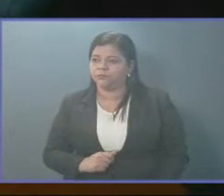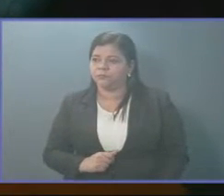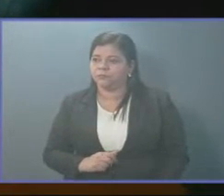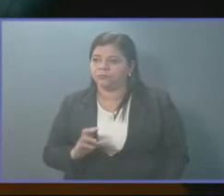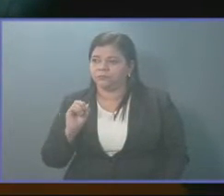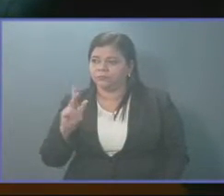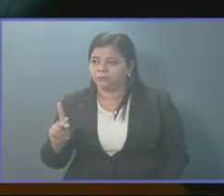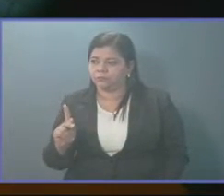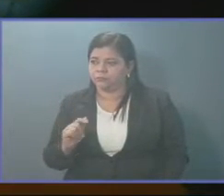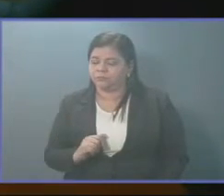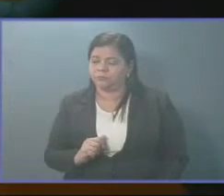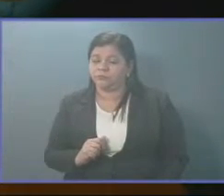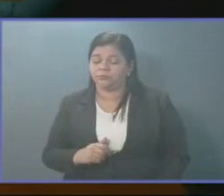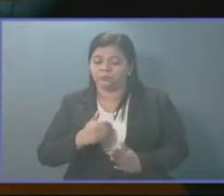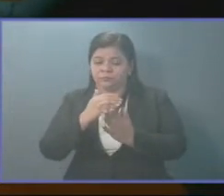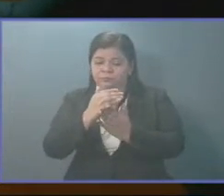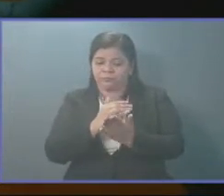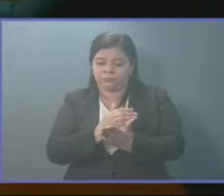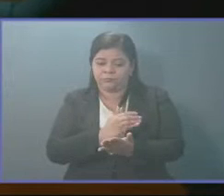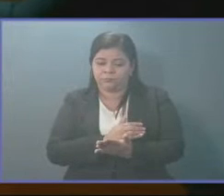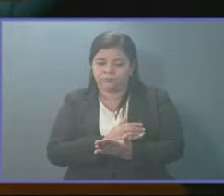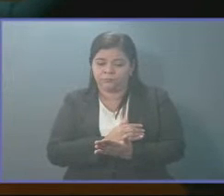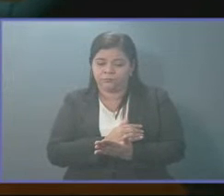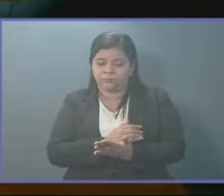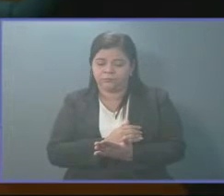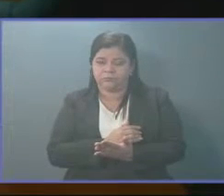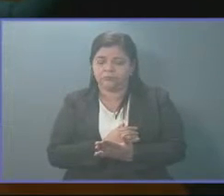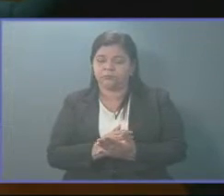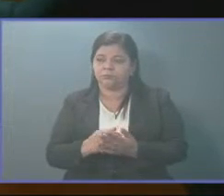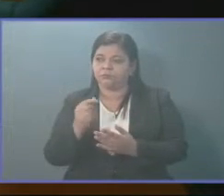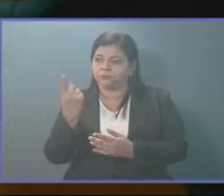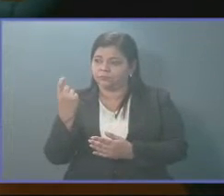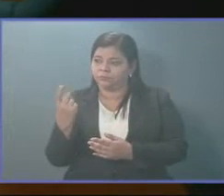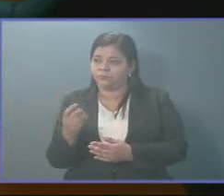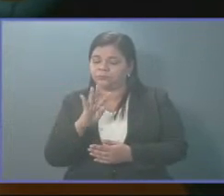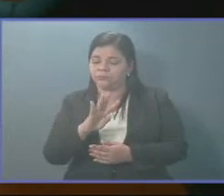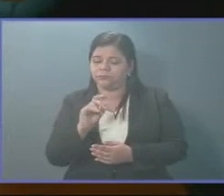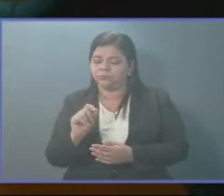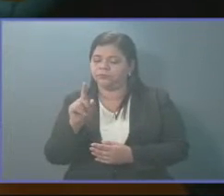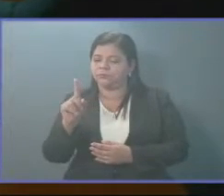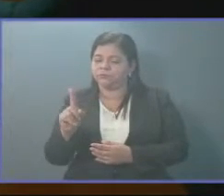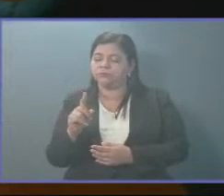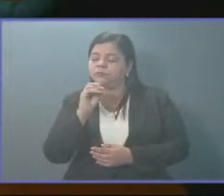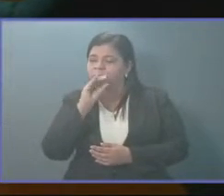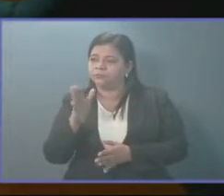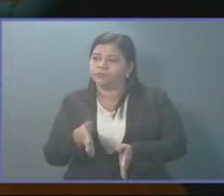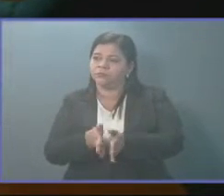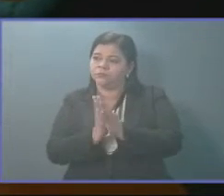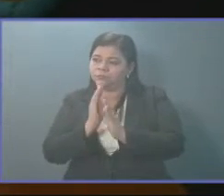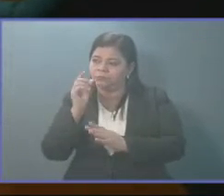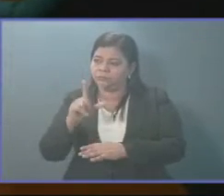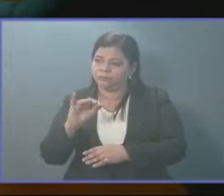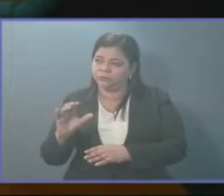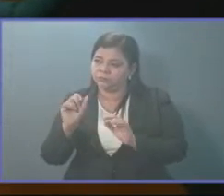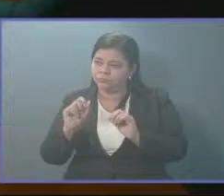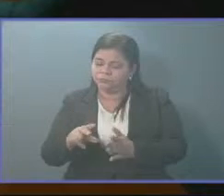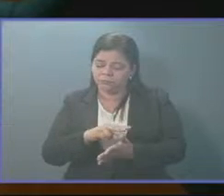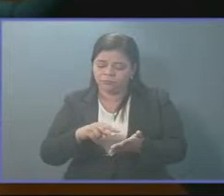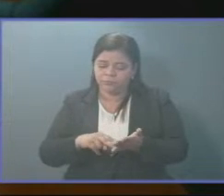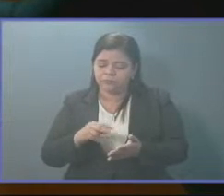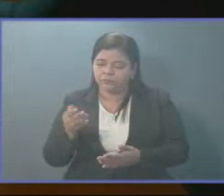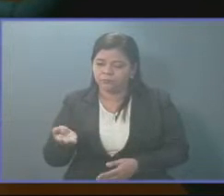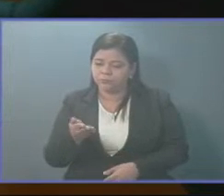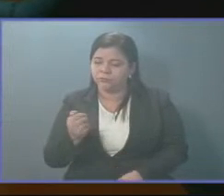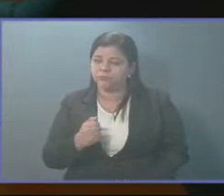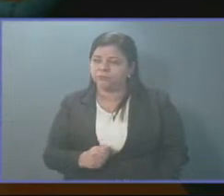Bueno, pasamos al punto pendiente 4.1. Le solicito, licenciada Flores, le dé lectura.